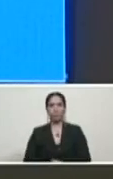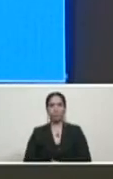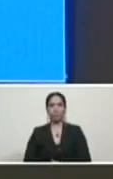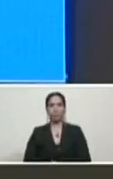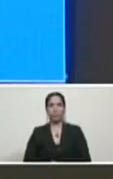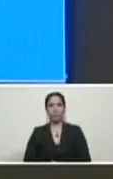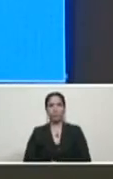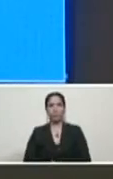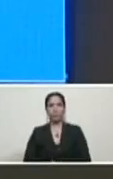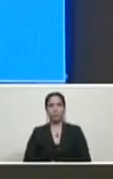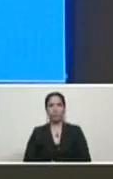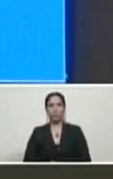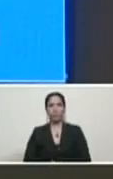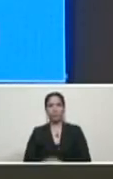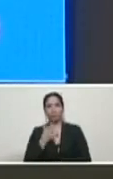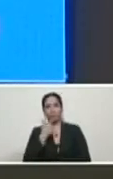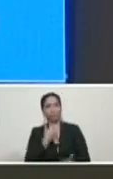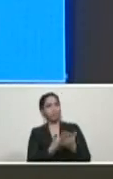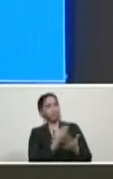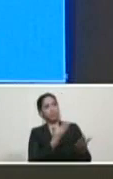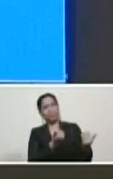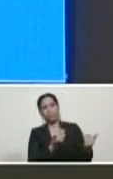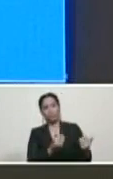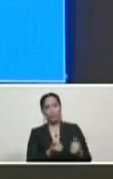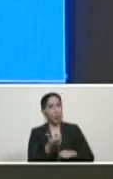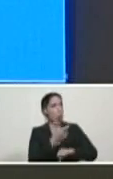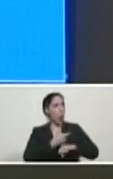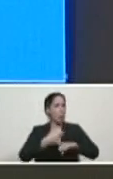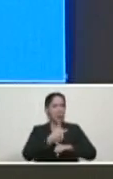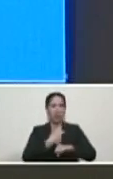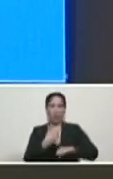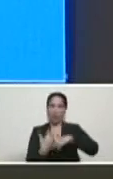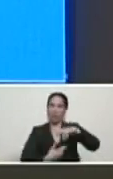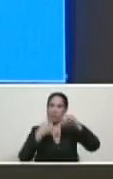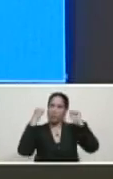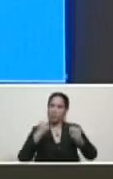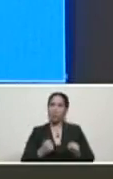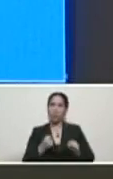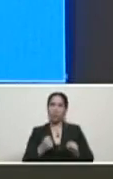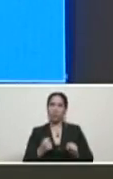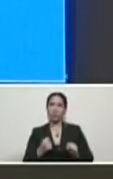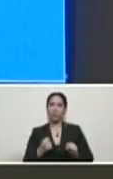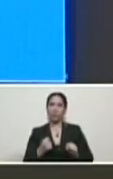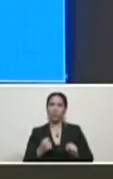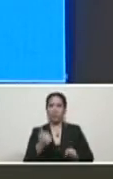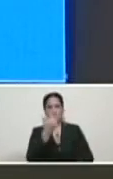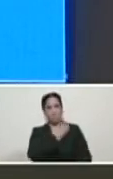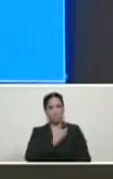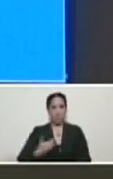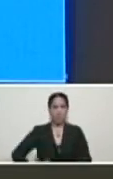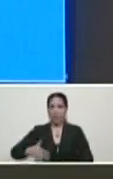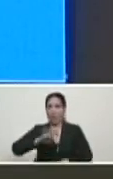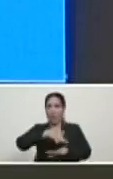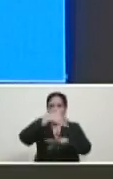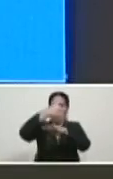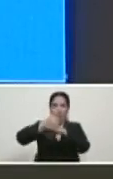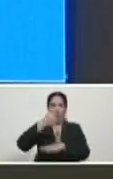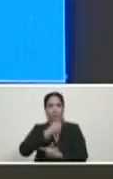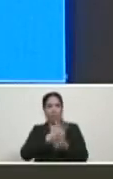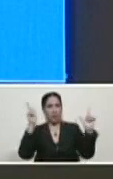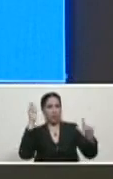Vino a exigir del gobierno revolucionario presidido por el jefe supremo, Simón